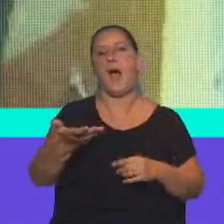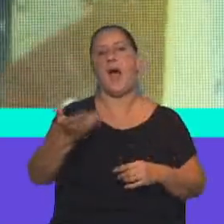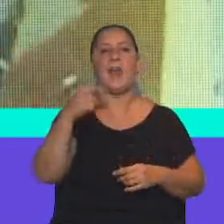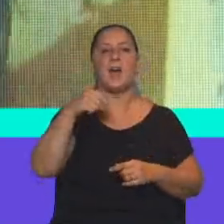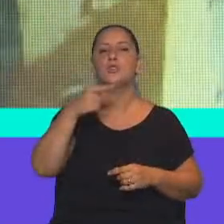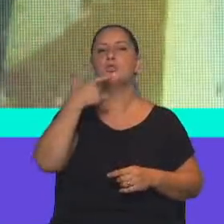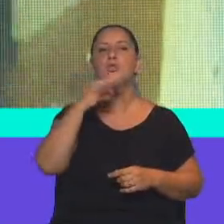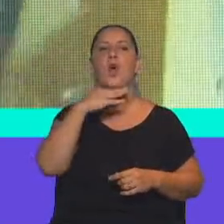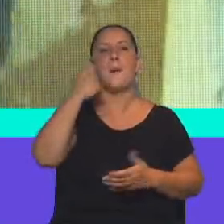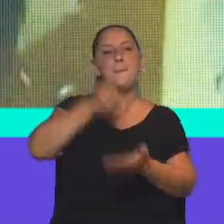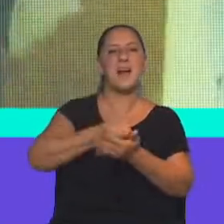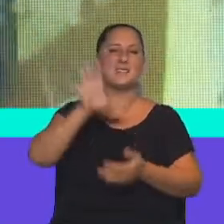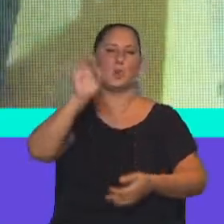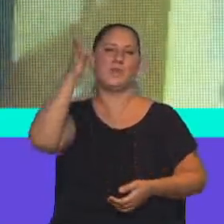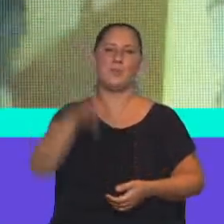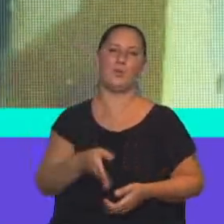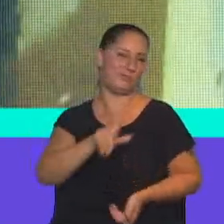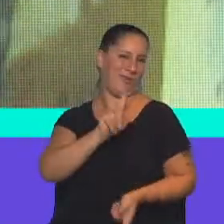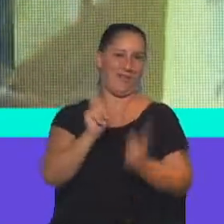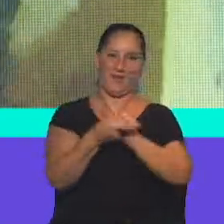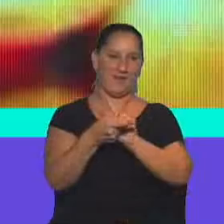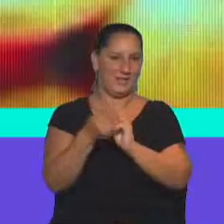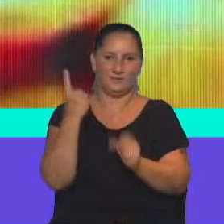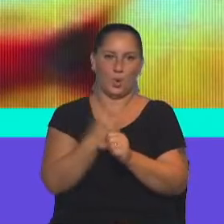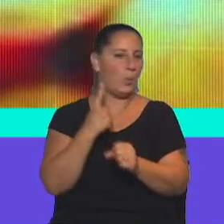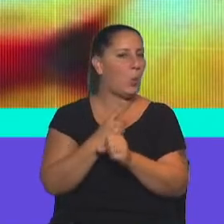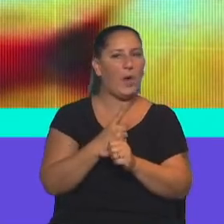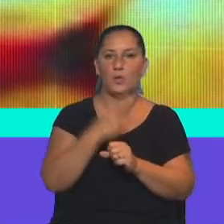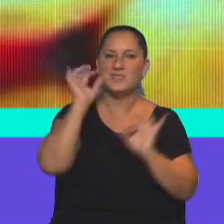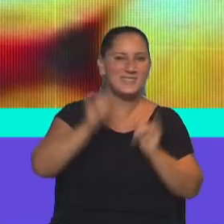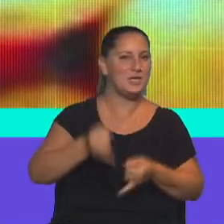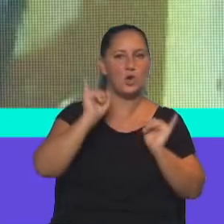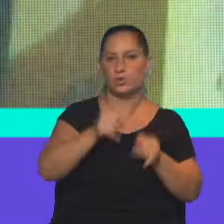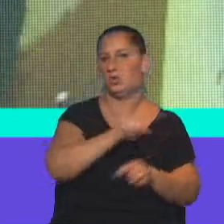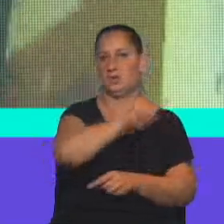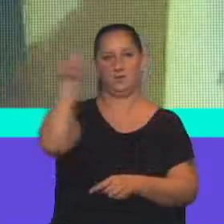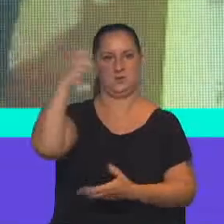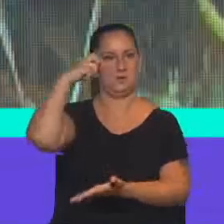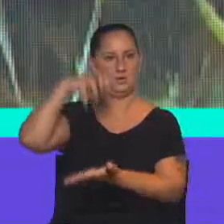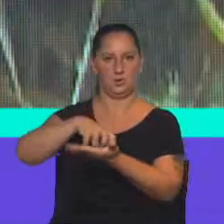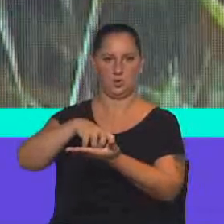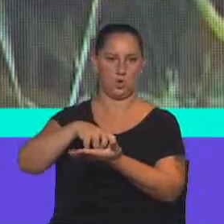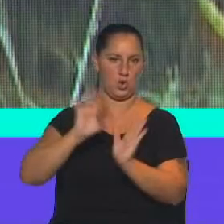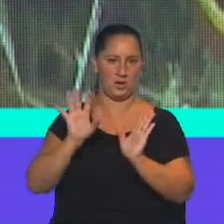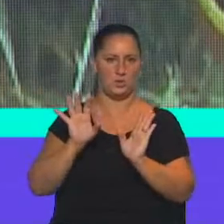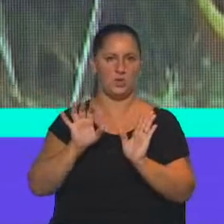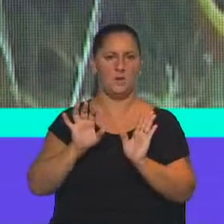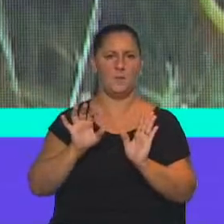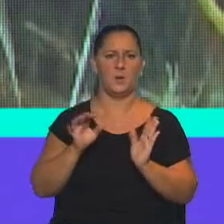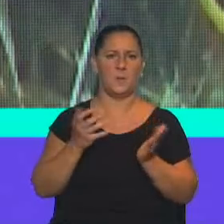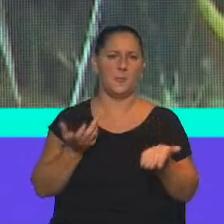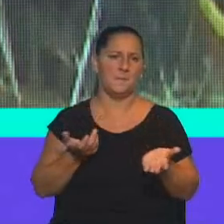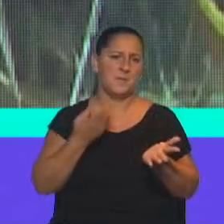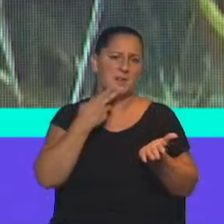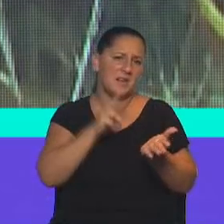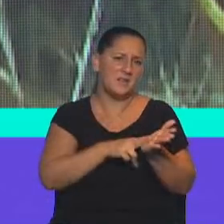soja paga 50%. Eso sí que no se puede y tenés que ir al Congreso. Eso tiene que pasar por el Congreso. Exacto. Así es, pero tener retenciones, lo que dice el gobierno, eso es